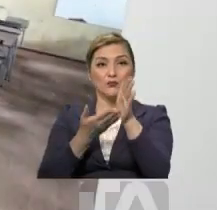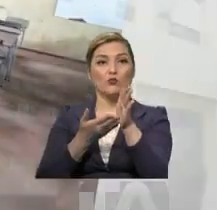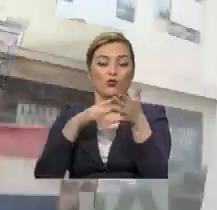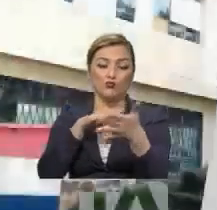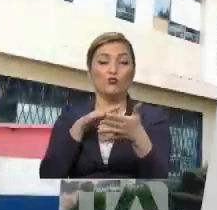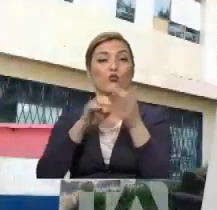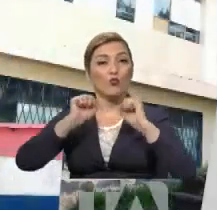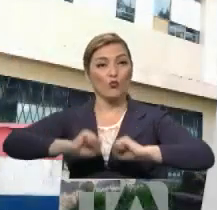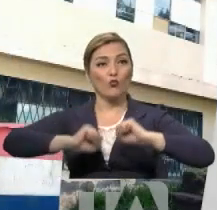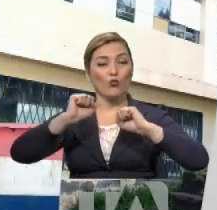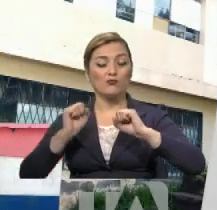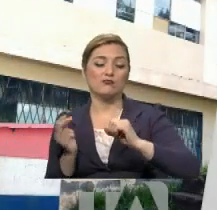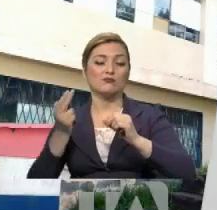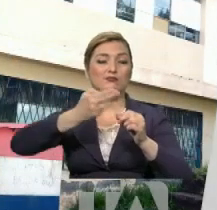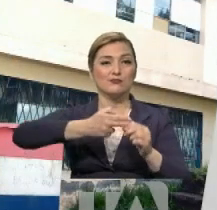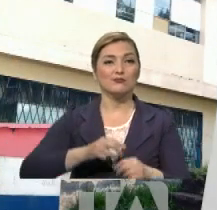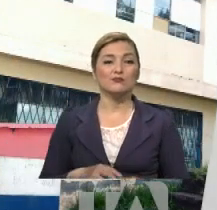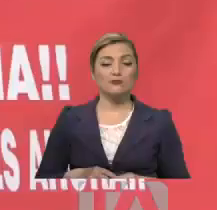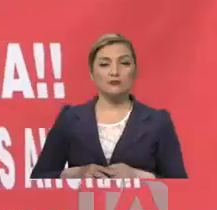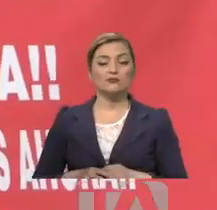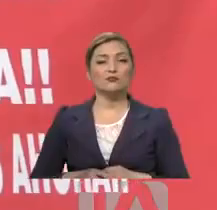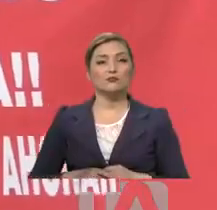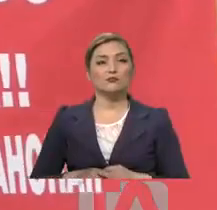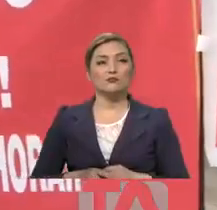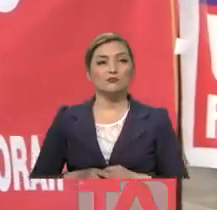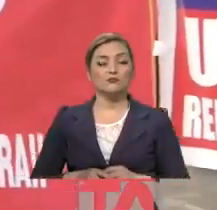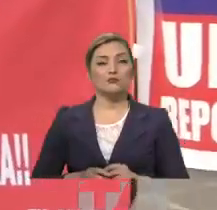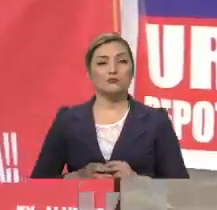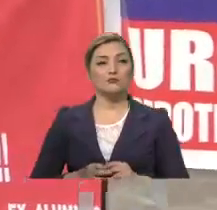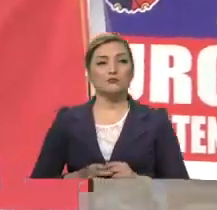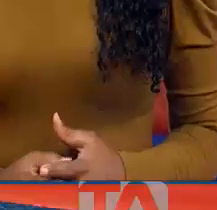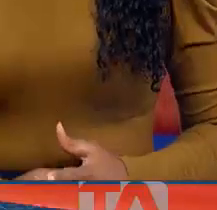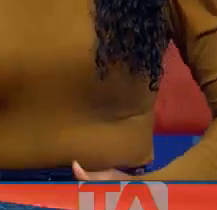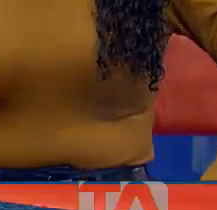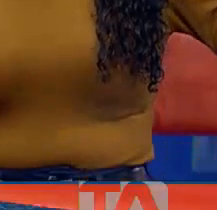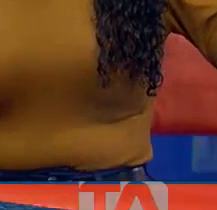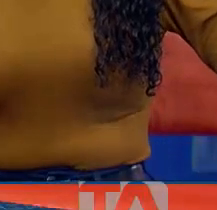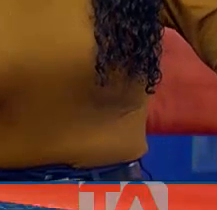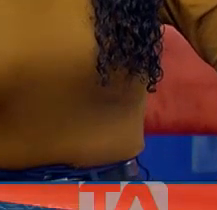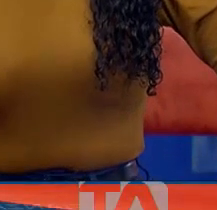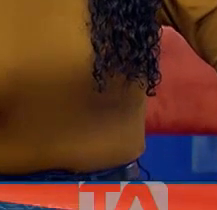los estudiantes puedan regresar a las aulas. Fernanda Ceballos, 24 horas.